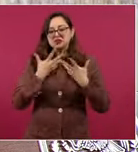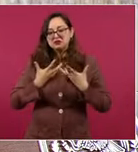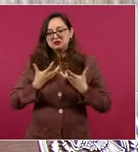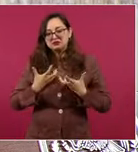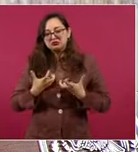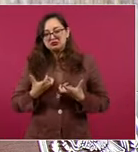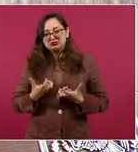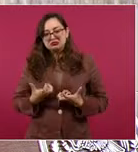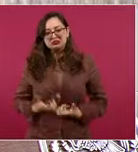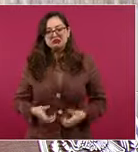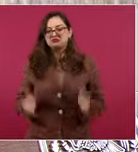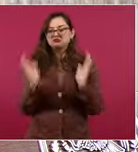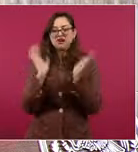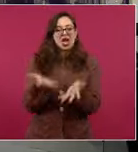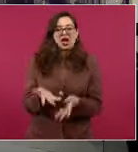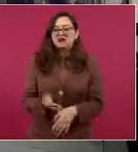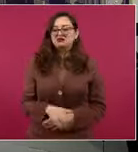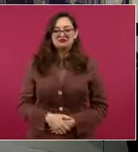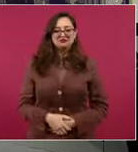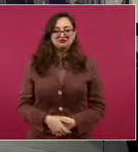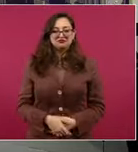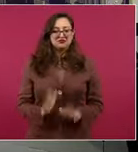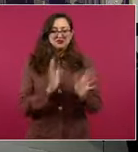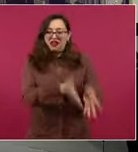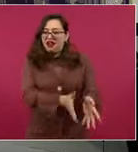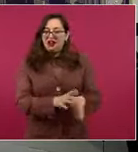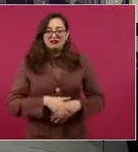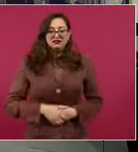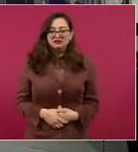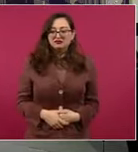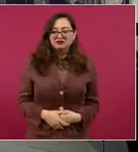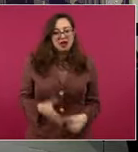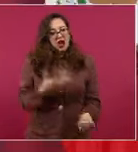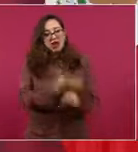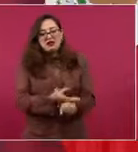muchos tenían la ilusión de verlo.